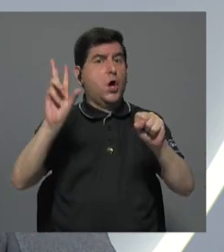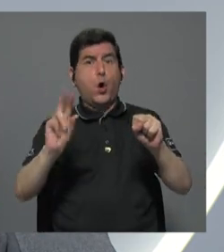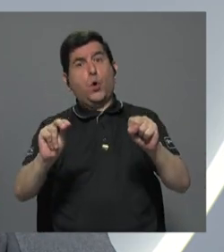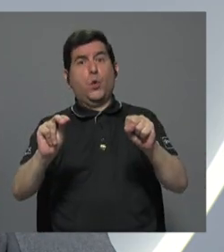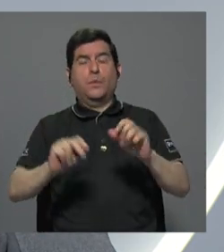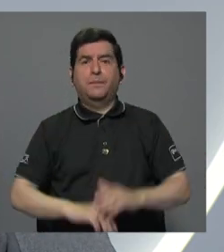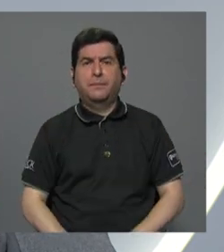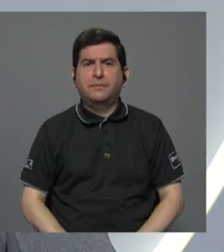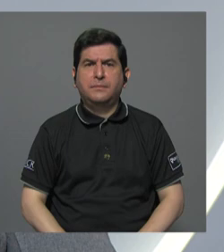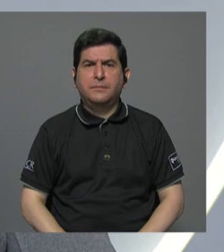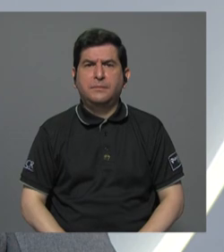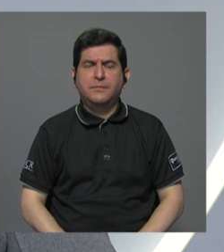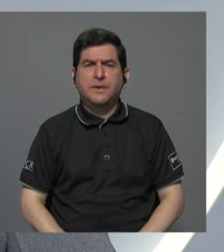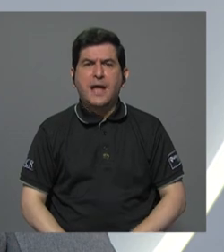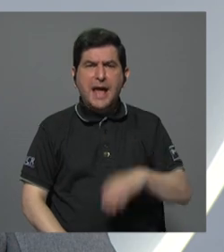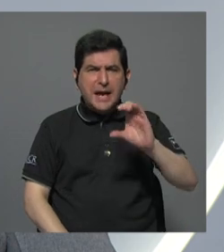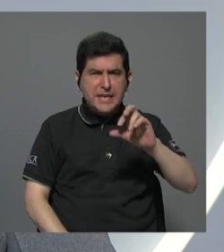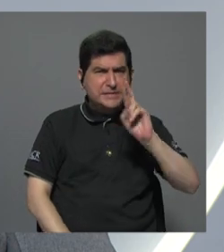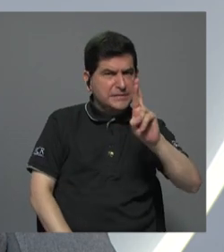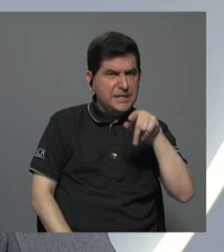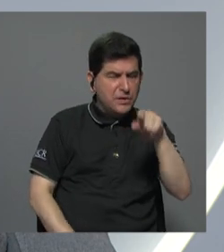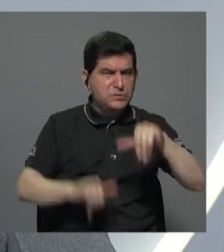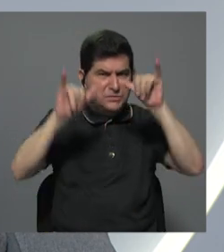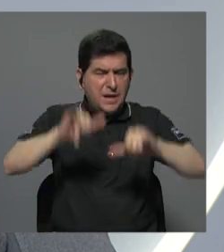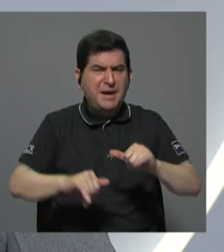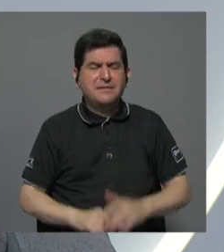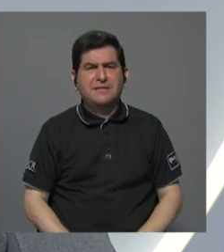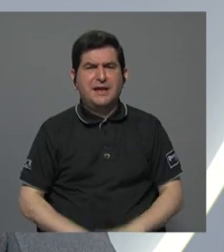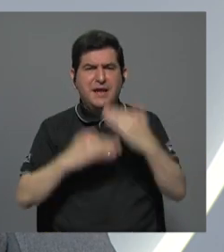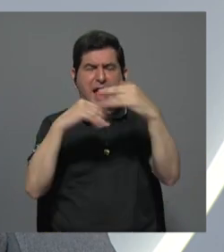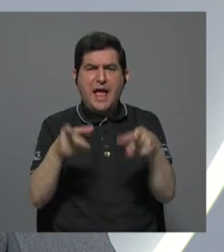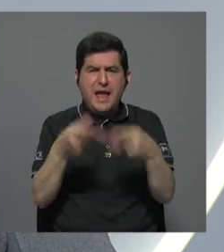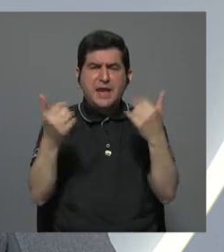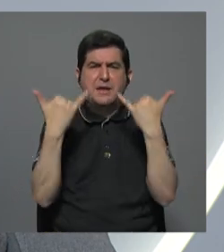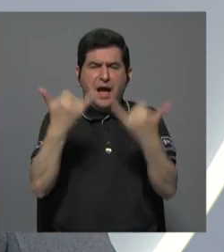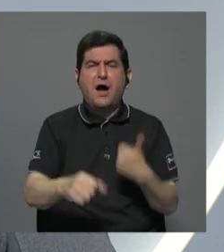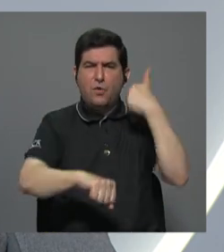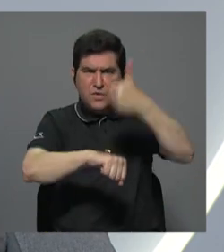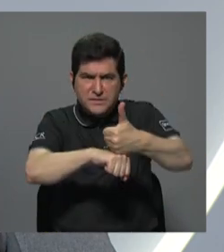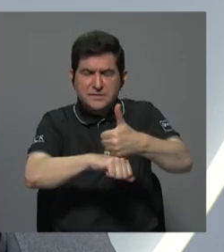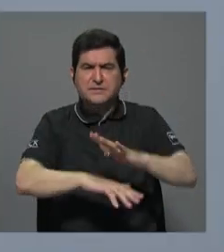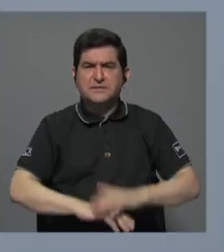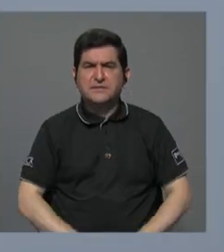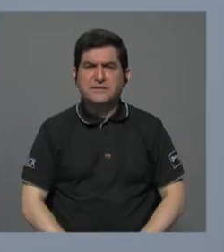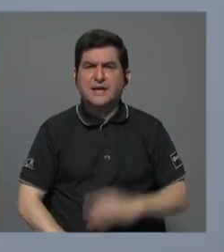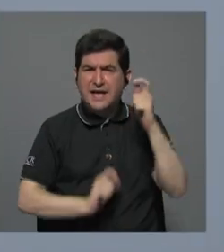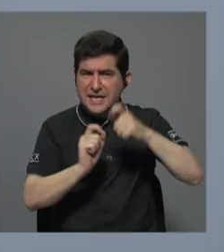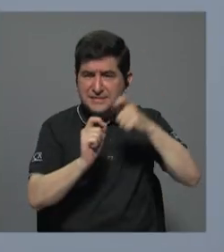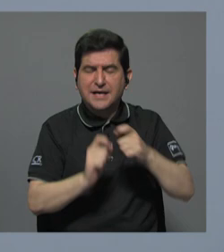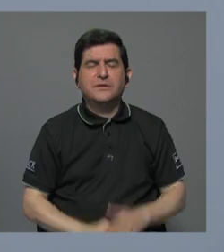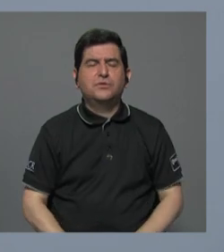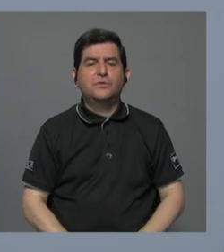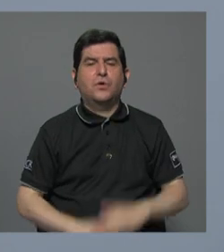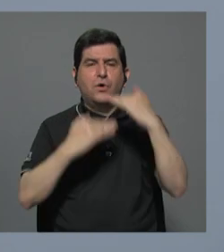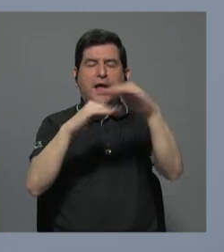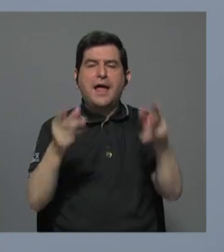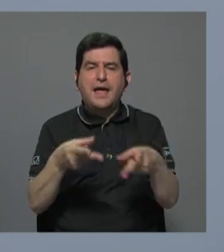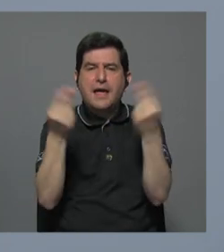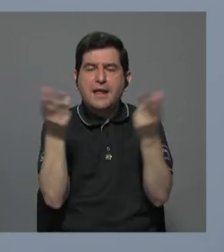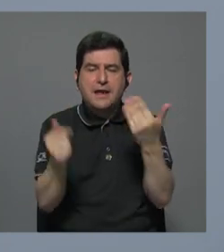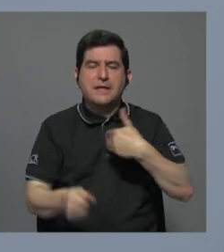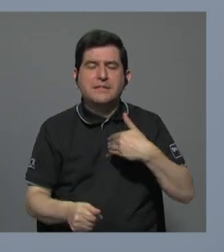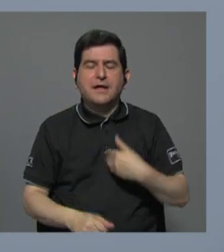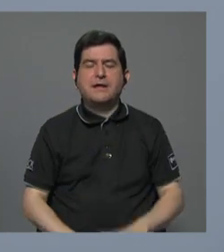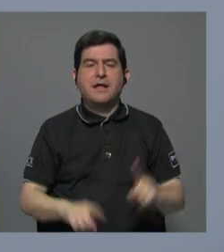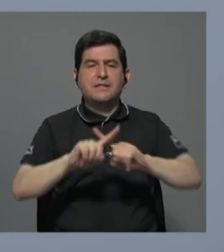mantendría christian rivero la regla fiscal tal cual está establecida en este momento la regla fiscal tiene tiene un